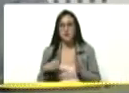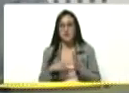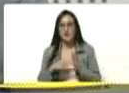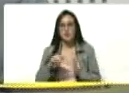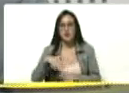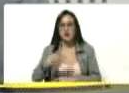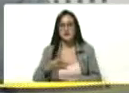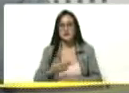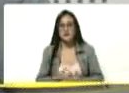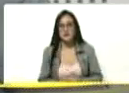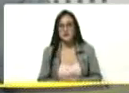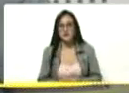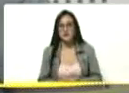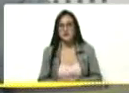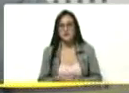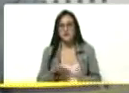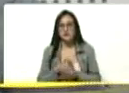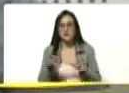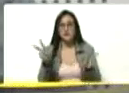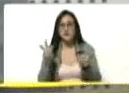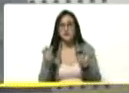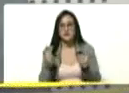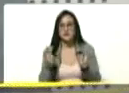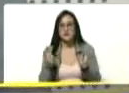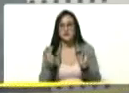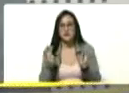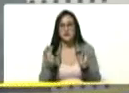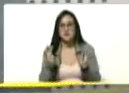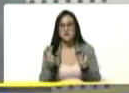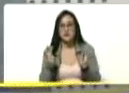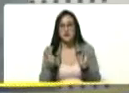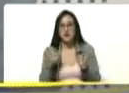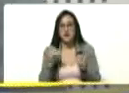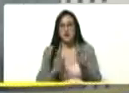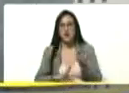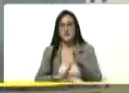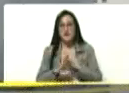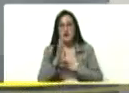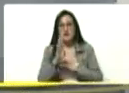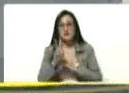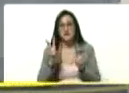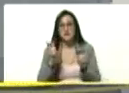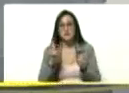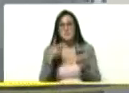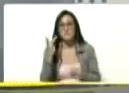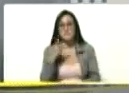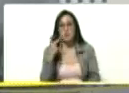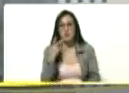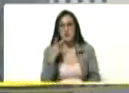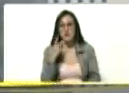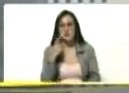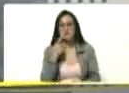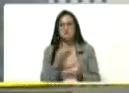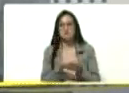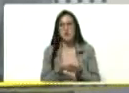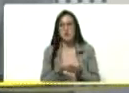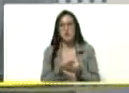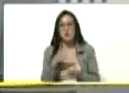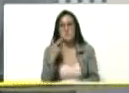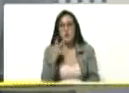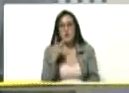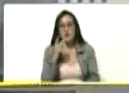externa. En este contexto, tiene lugar un avance de fuerzas políticas que se proponen implementar